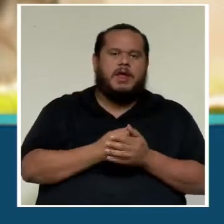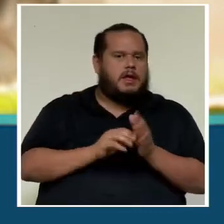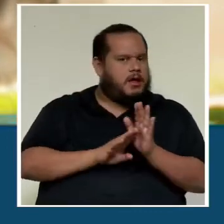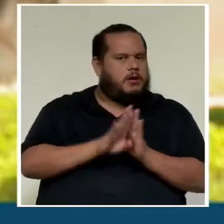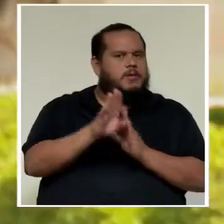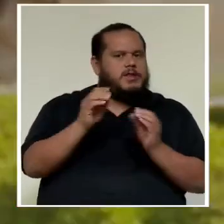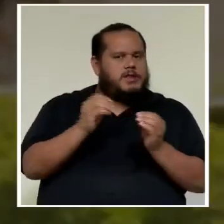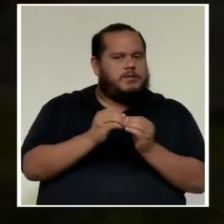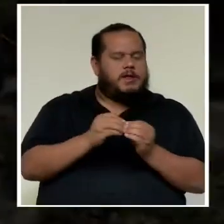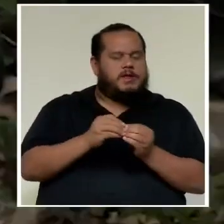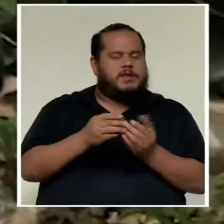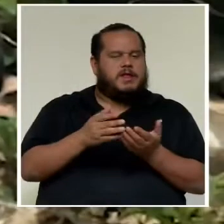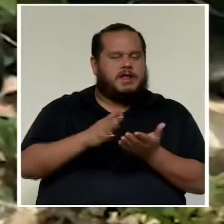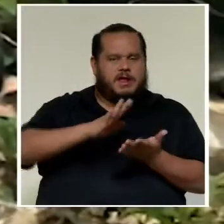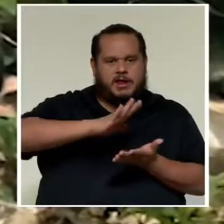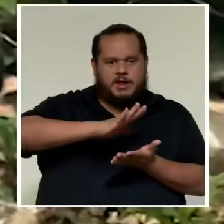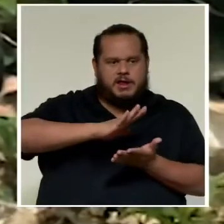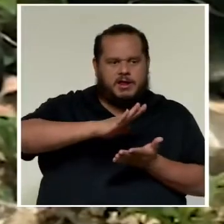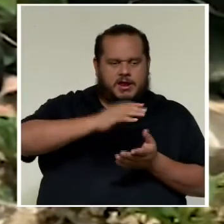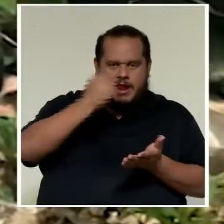muchísimo más la huella de carbono.